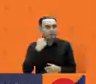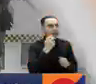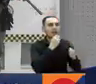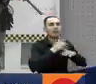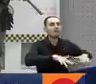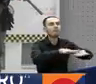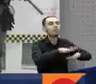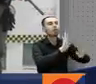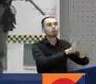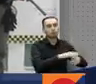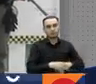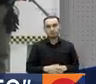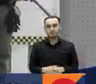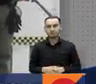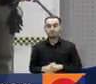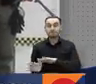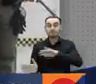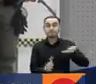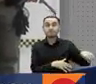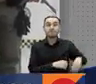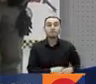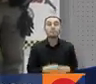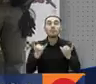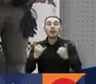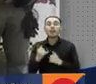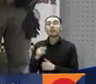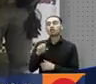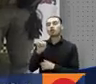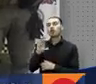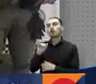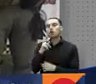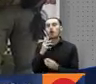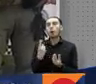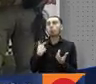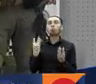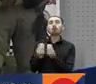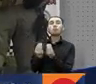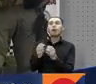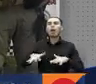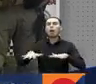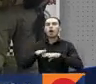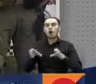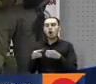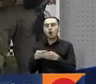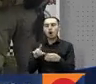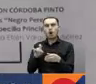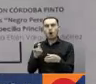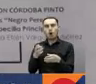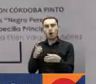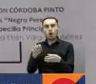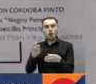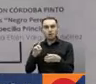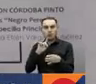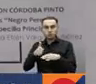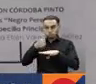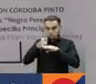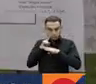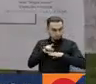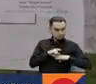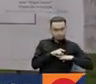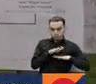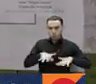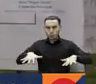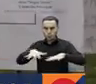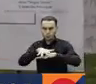Giraldo. Fue enviado a prisión alias El Socio, supuesto jefe de la estructura del Clan del Golfo, encargado de custodiar a los máximos cabecillas en